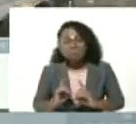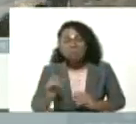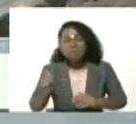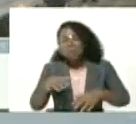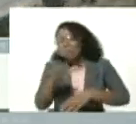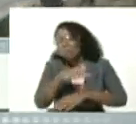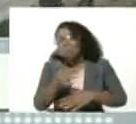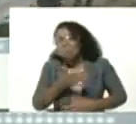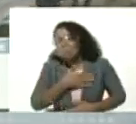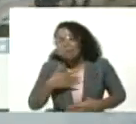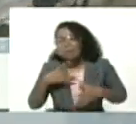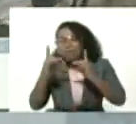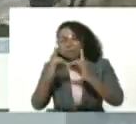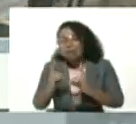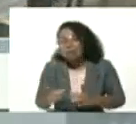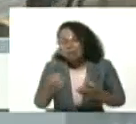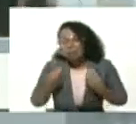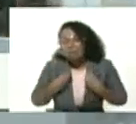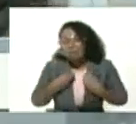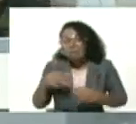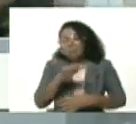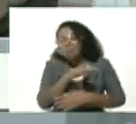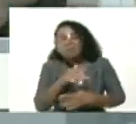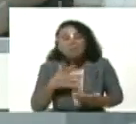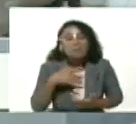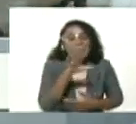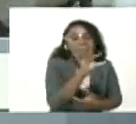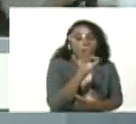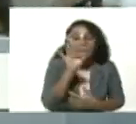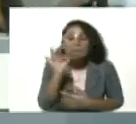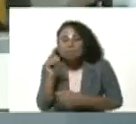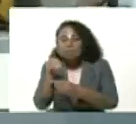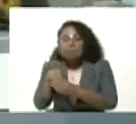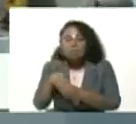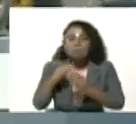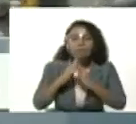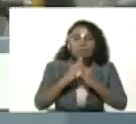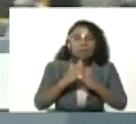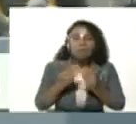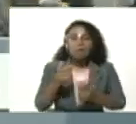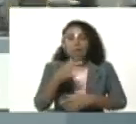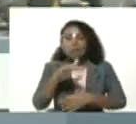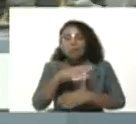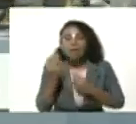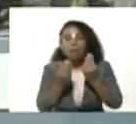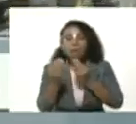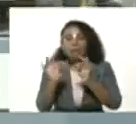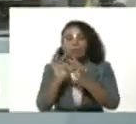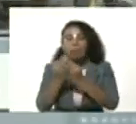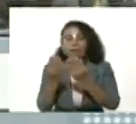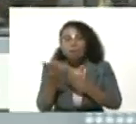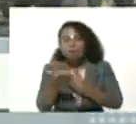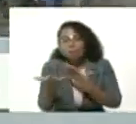vivir, de verdad, dónde la gente desea vivir, con dónde desea formar su familia.